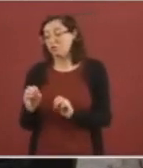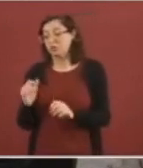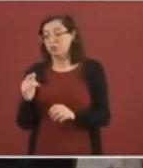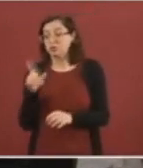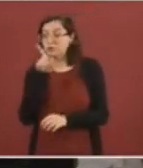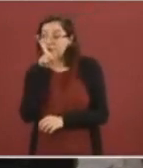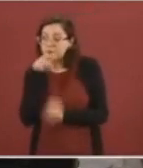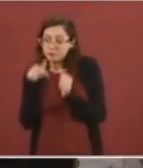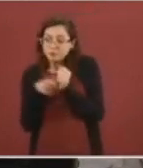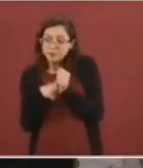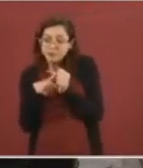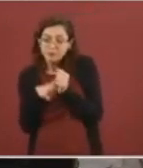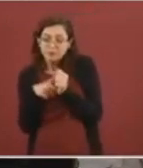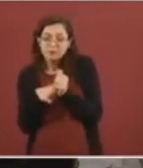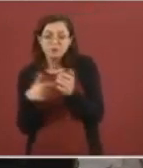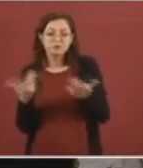¿A quién voy a engañar?